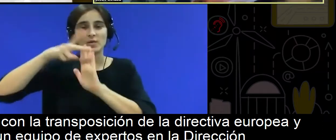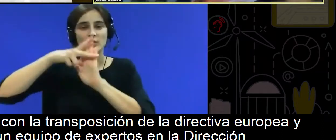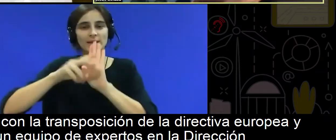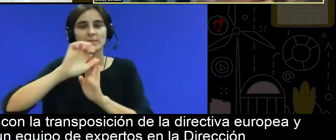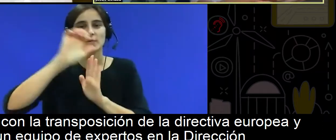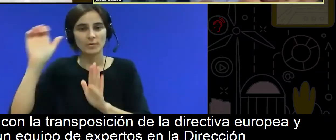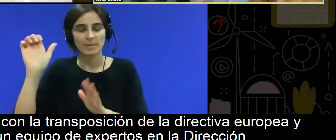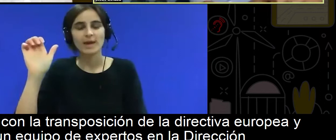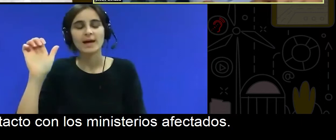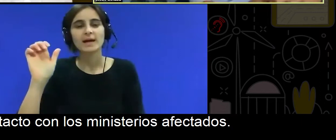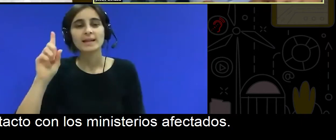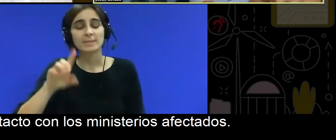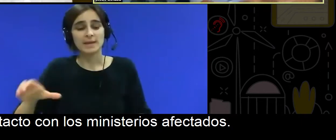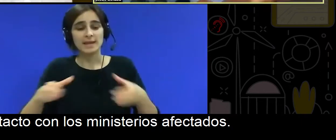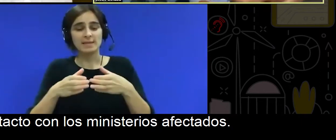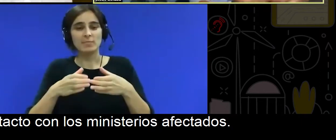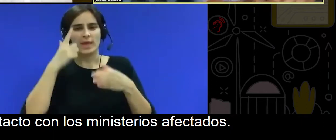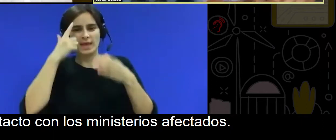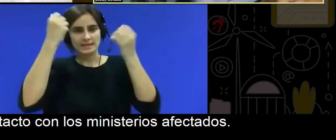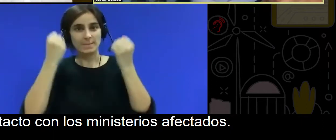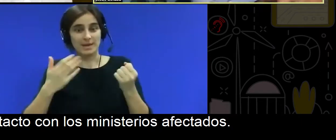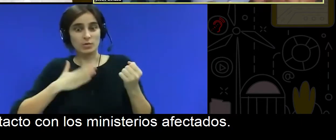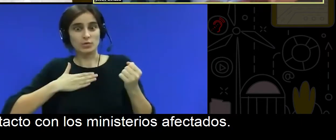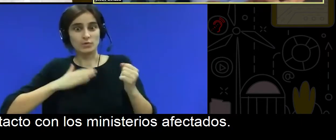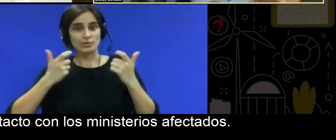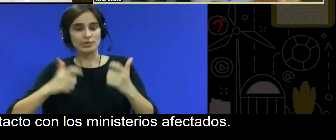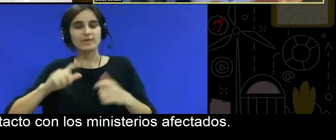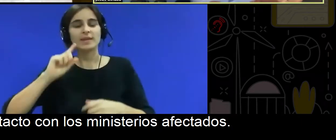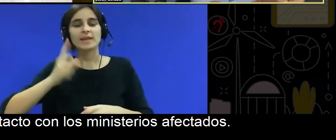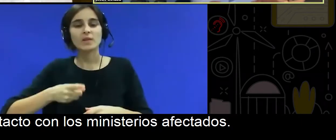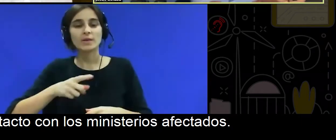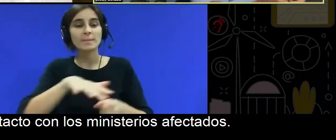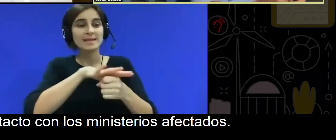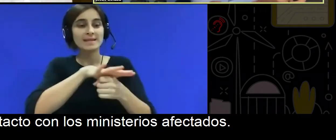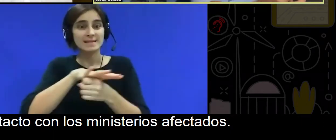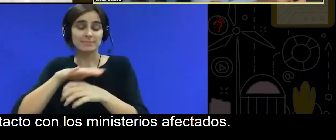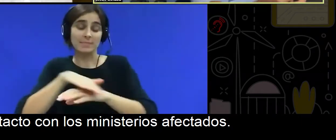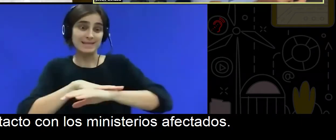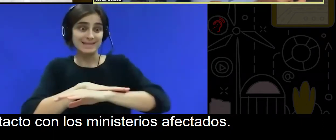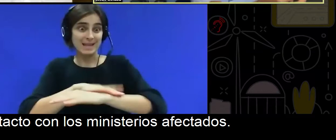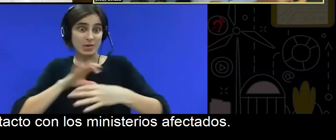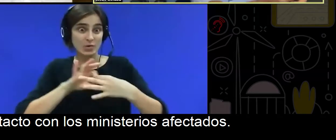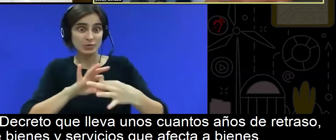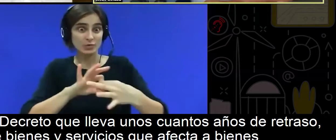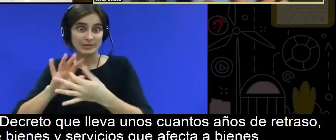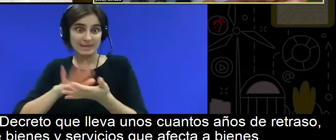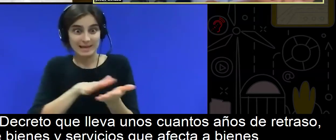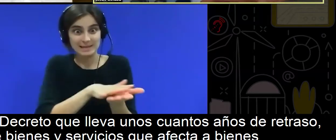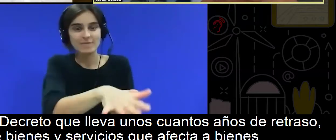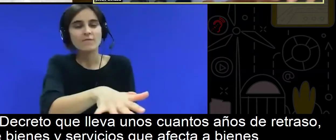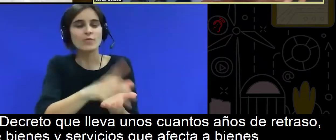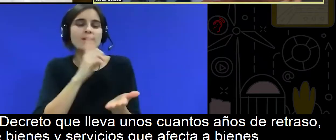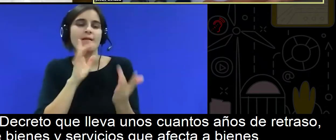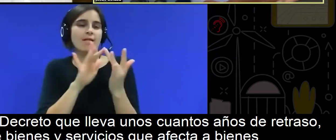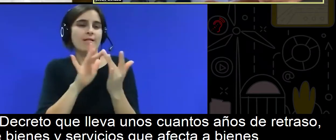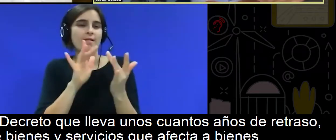expertos en la dirección que están en contacto con los ministerios afectados para la transposición. Y tenemos también otro Real Decreto que lleva ya